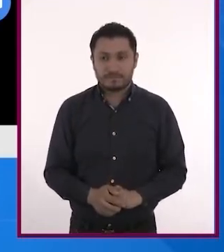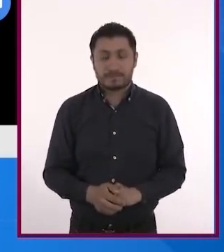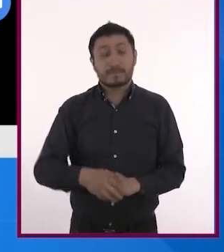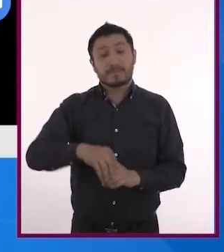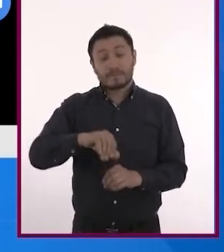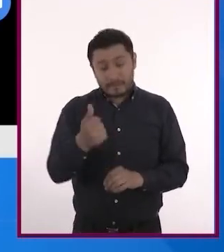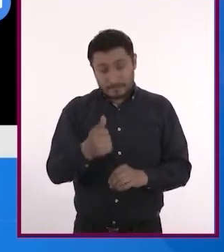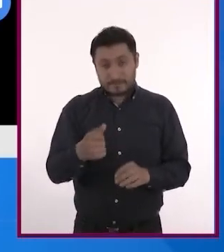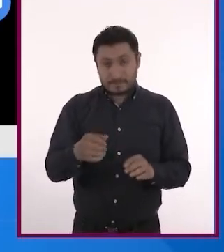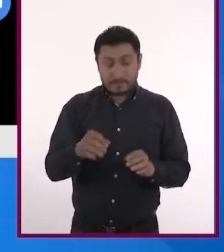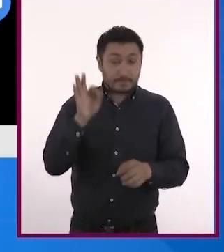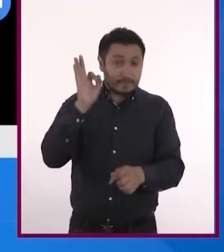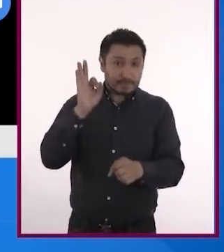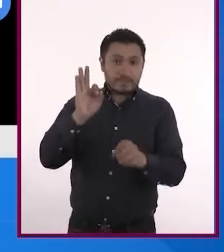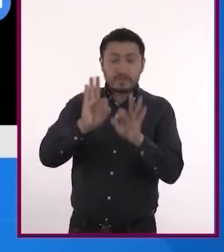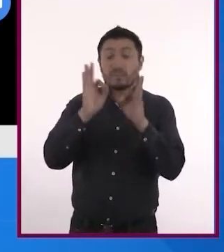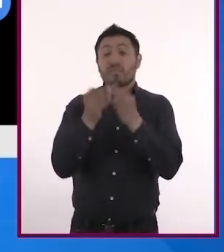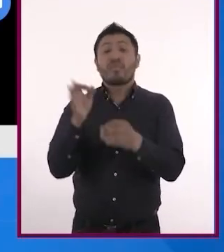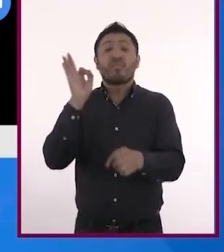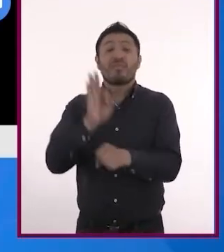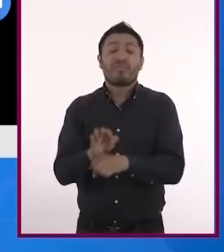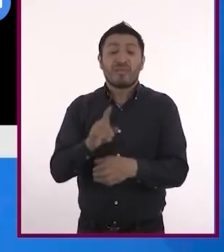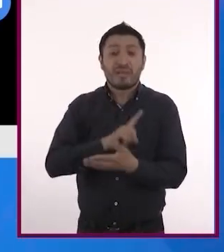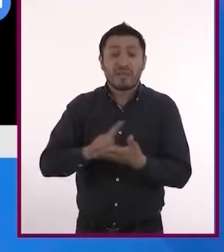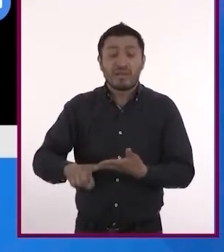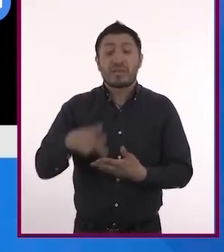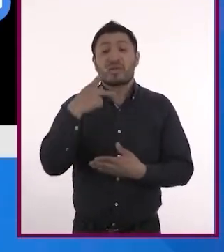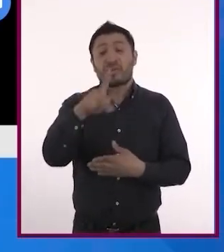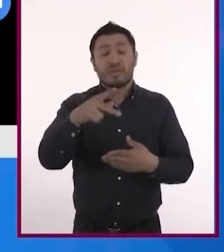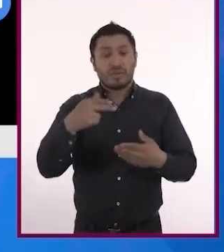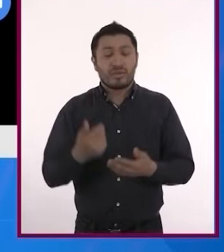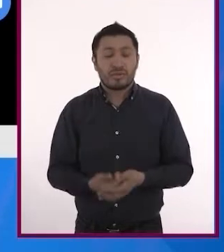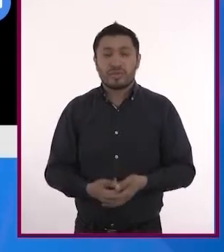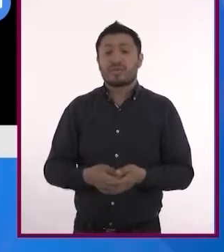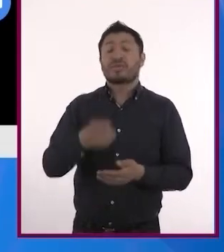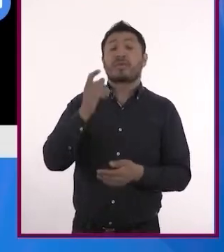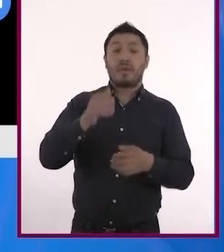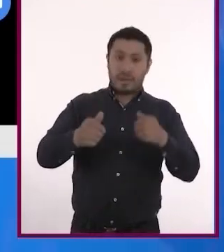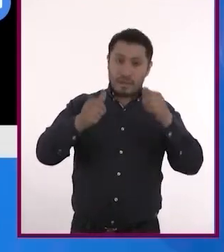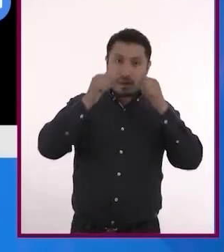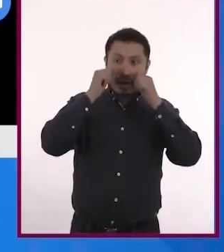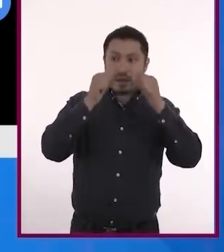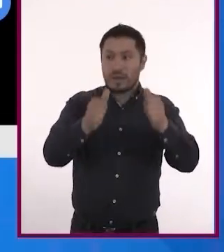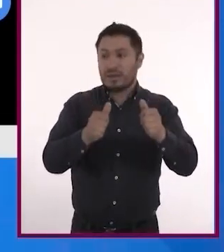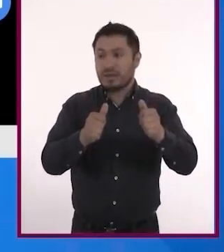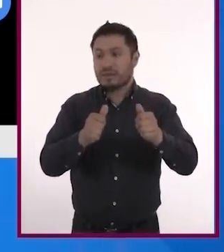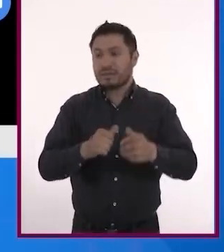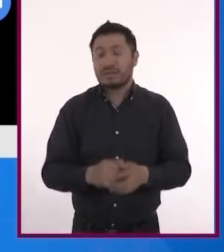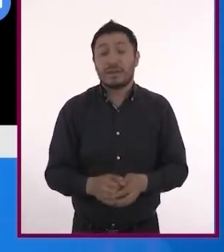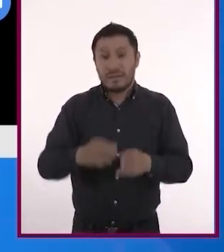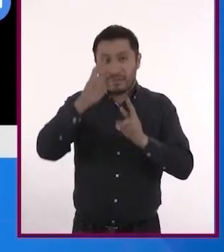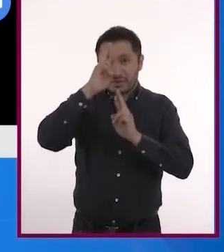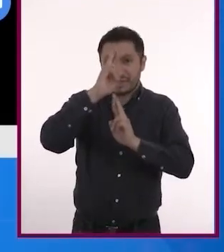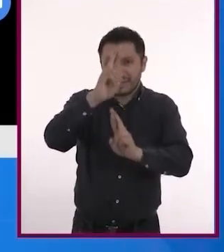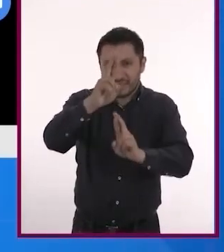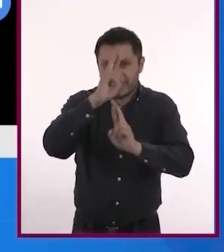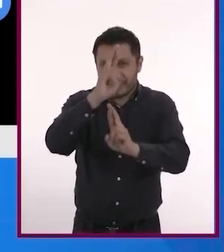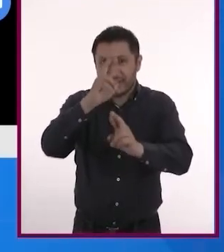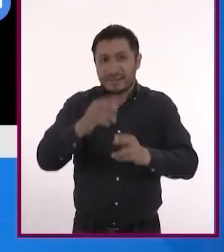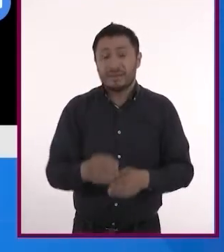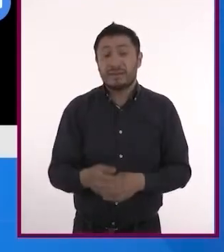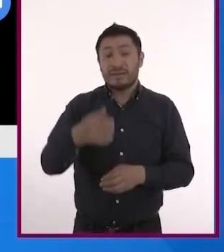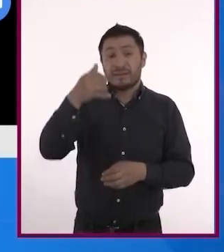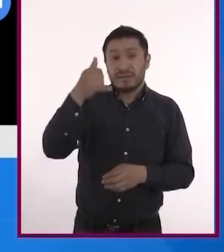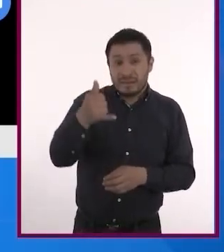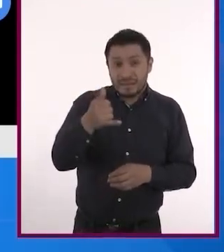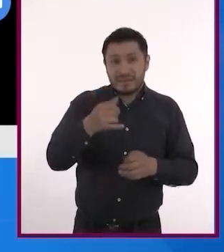podemos hacer para proteger los derechos humanos es escuchar y respetar esa